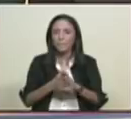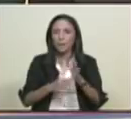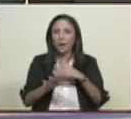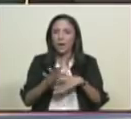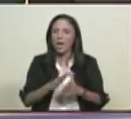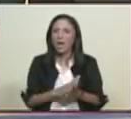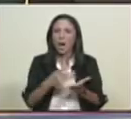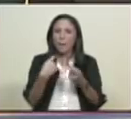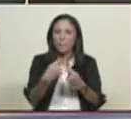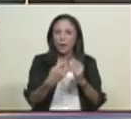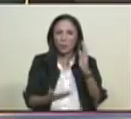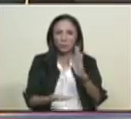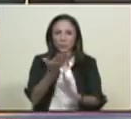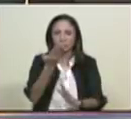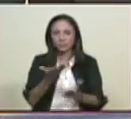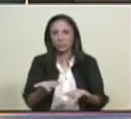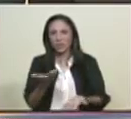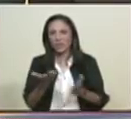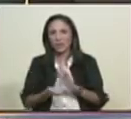de aumento de 3.000